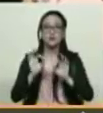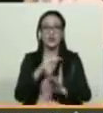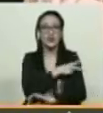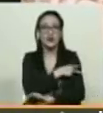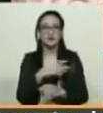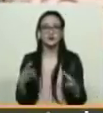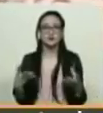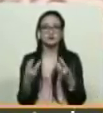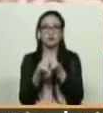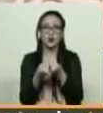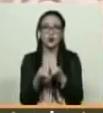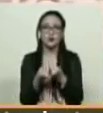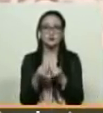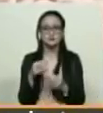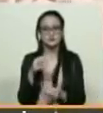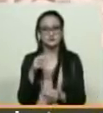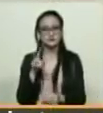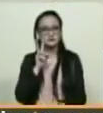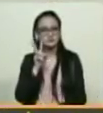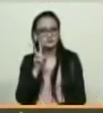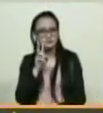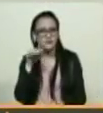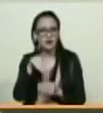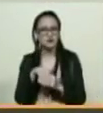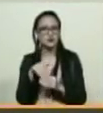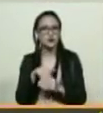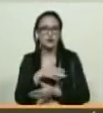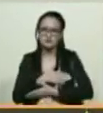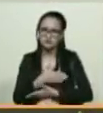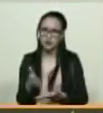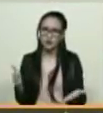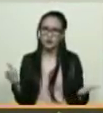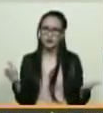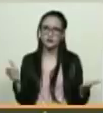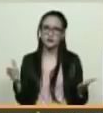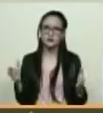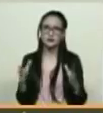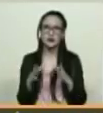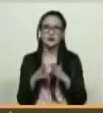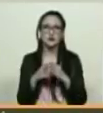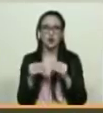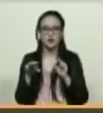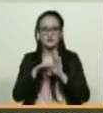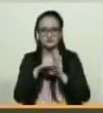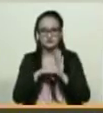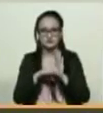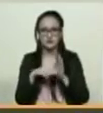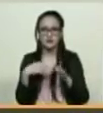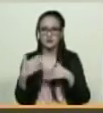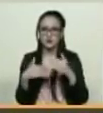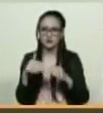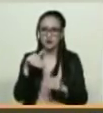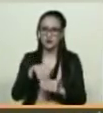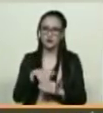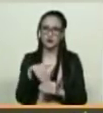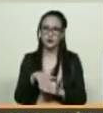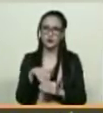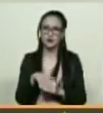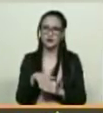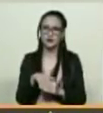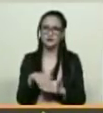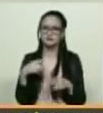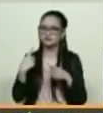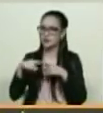de acompañamiento y observación electoral amplia y calificada para todas las fases del proceso electoral, así como de